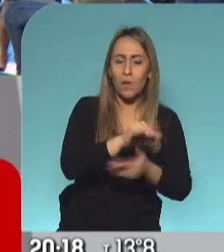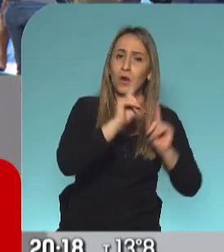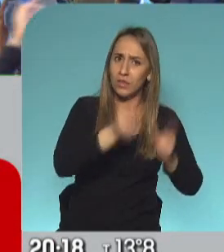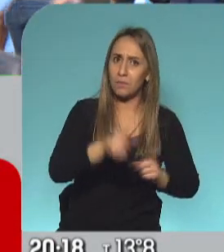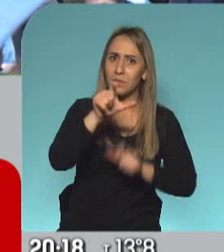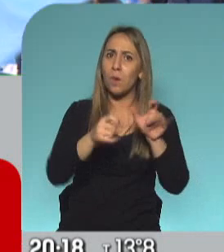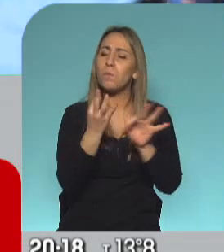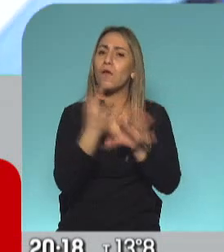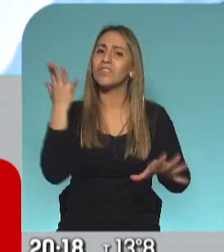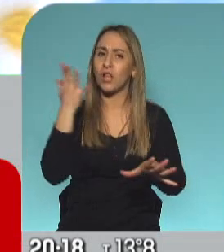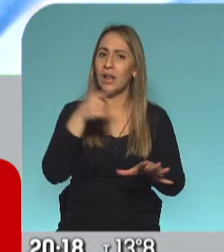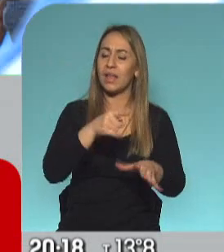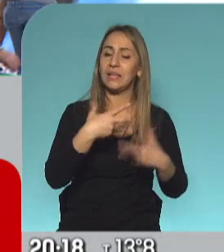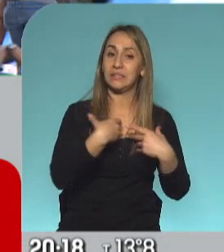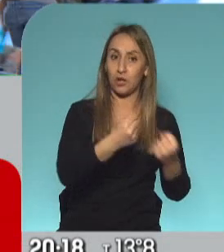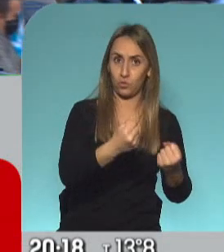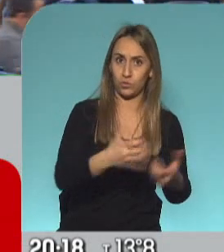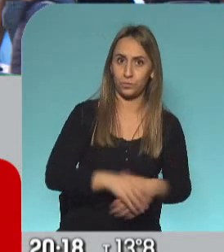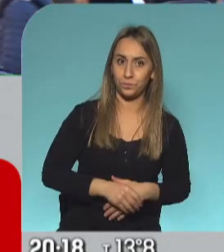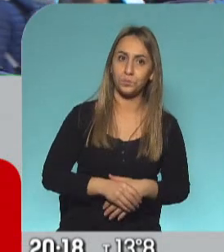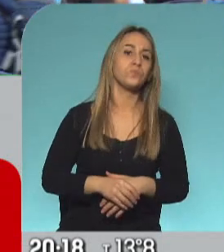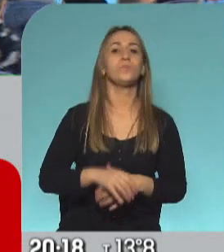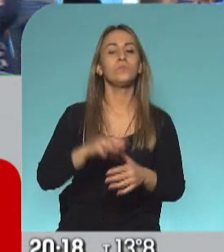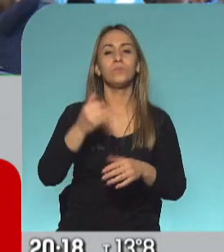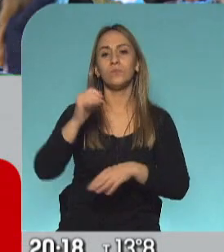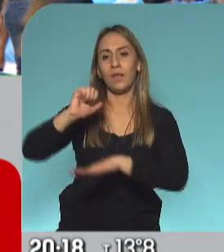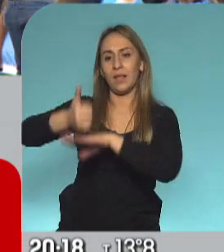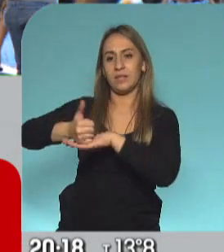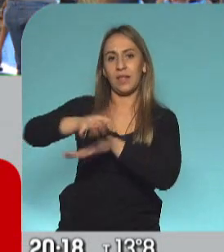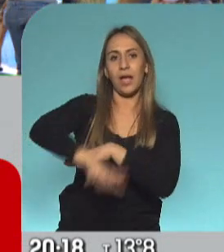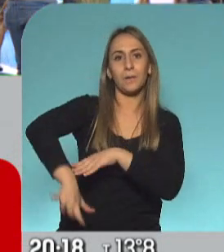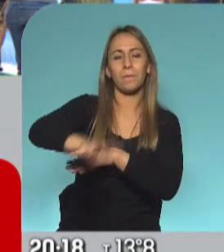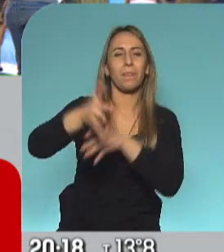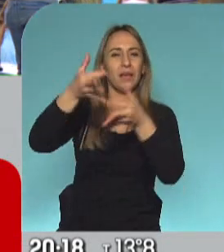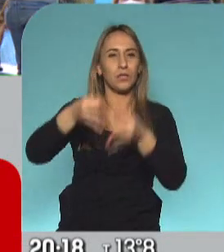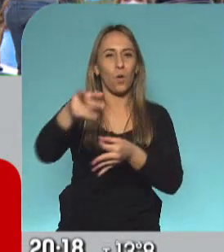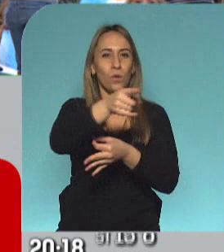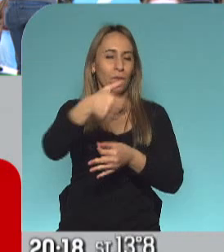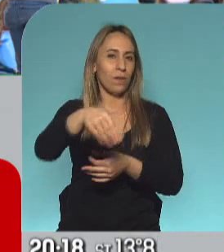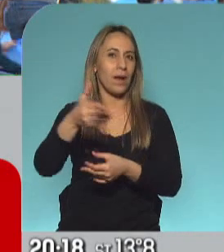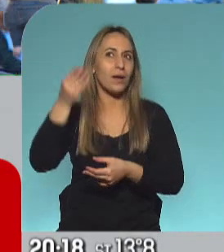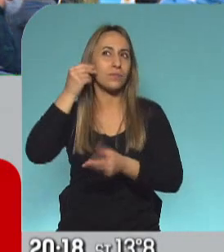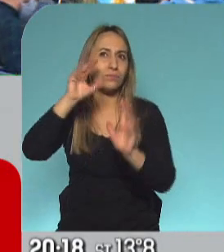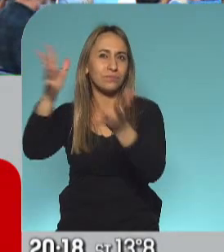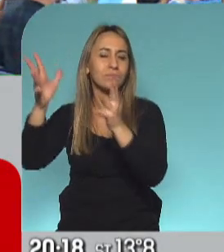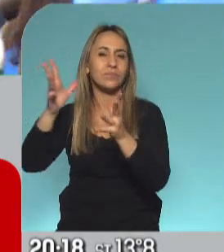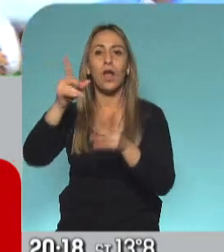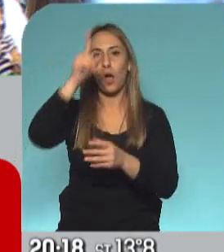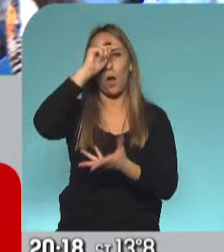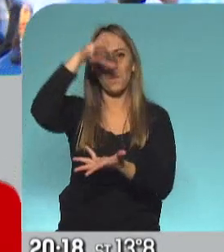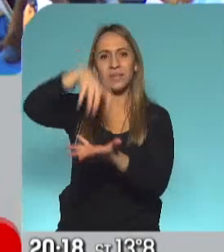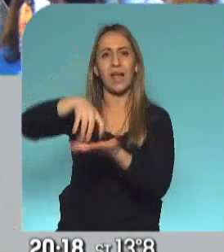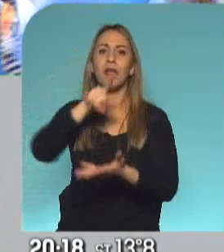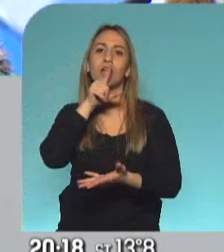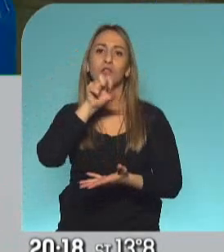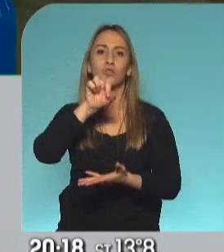la salud. Está en uno de los puntos donde seguramente allí adentro escuchen los aplausos, en este caso del Hospital Tornú, tanto y tantos